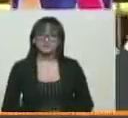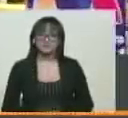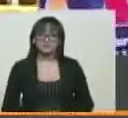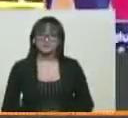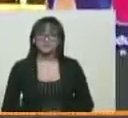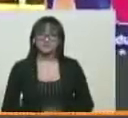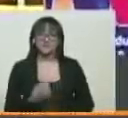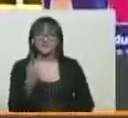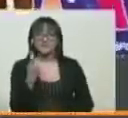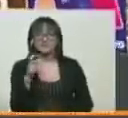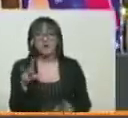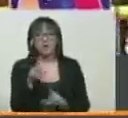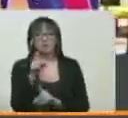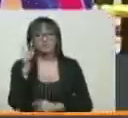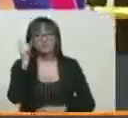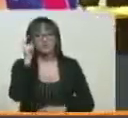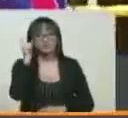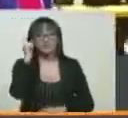Faltan 11 días,